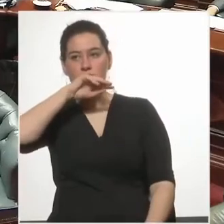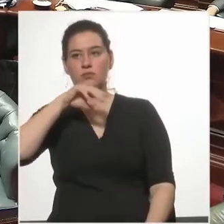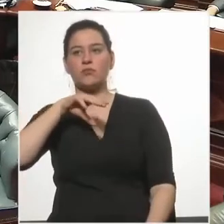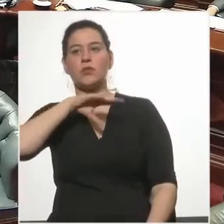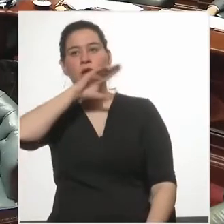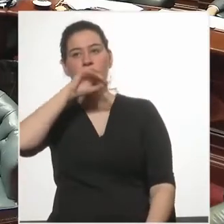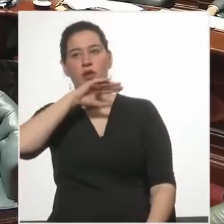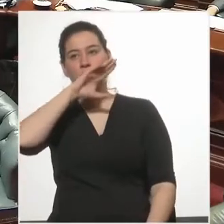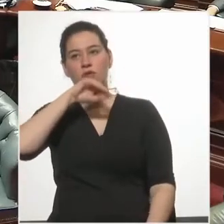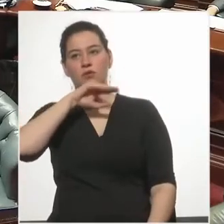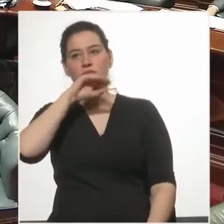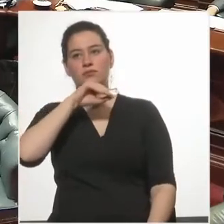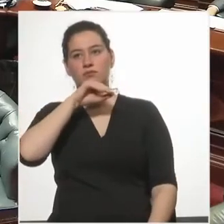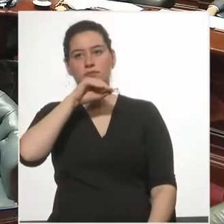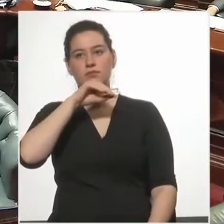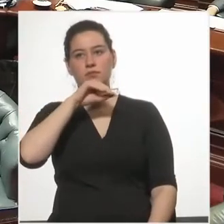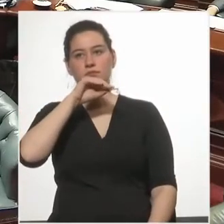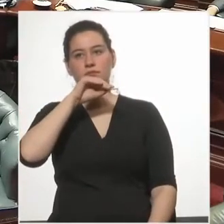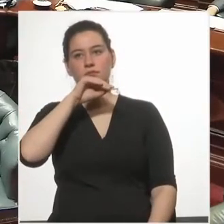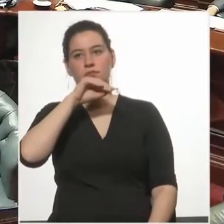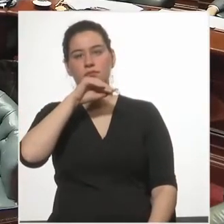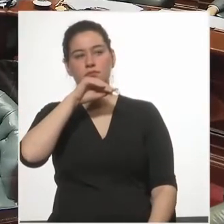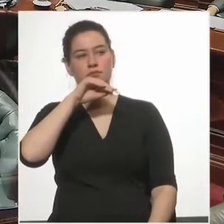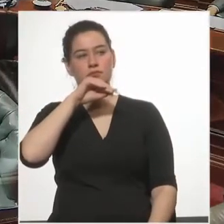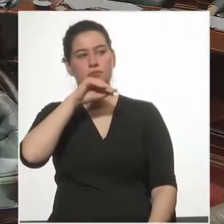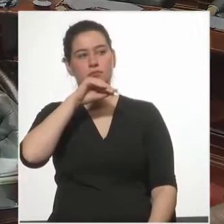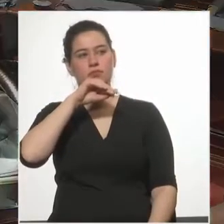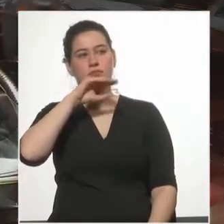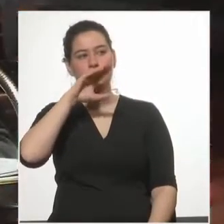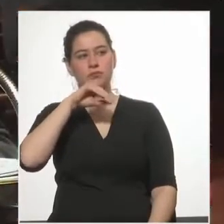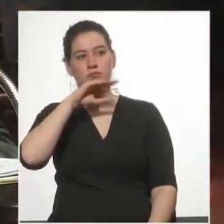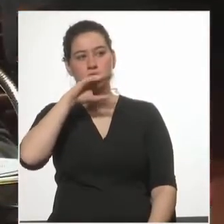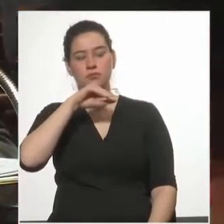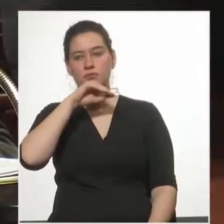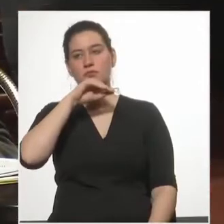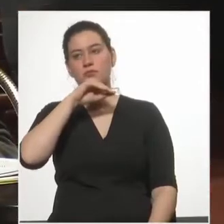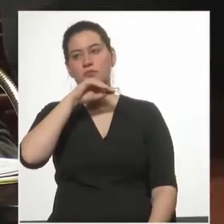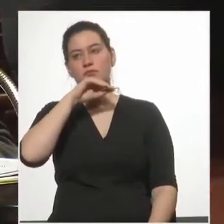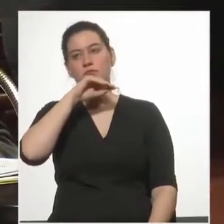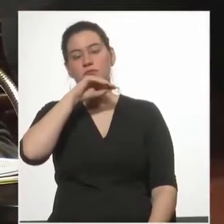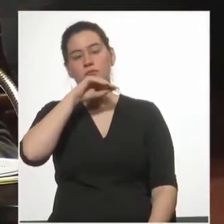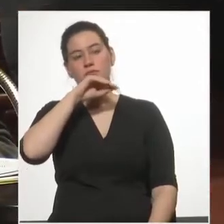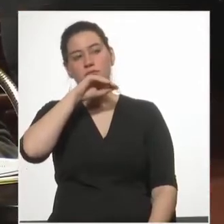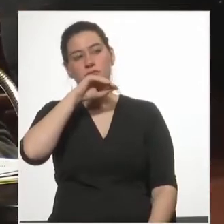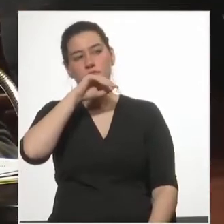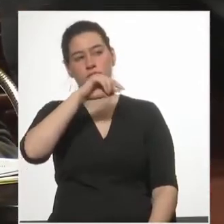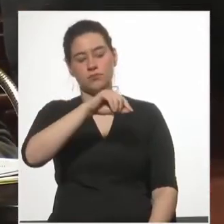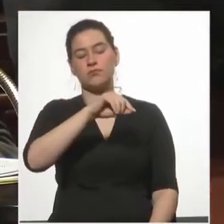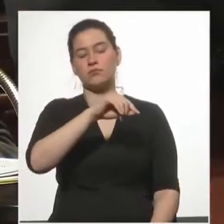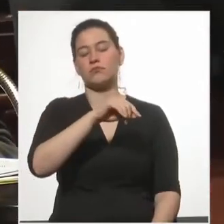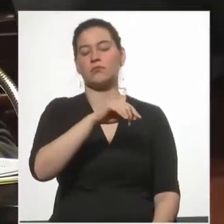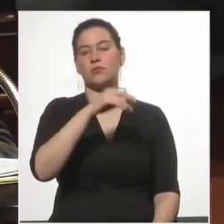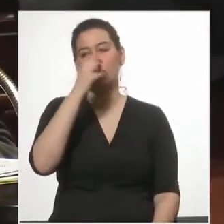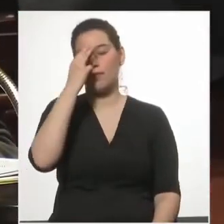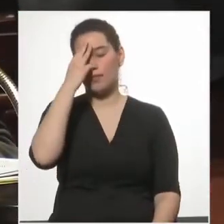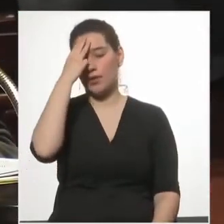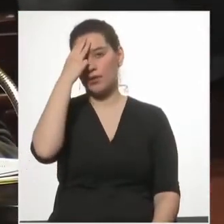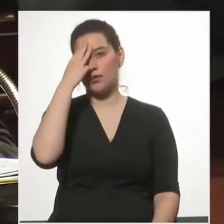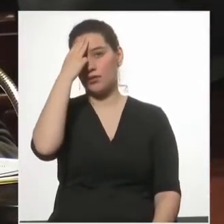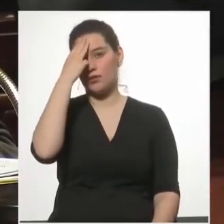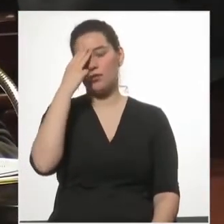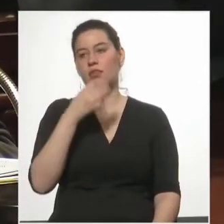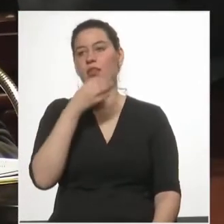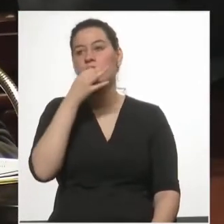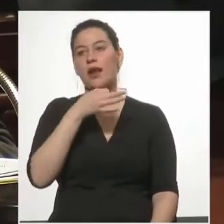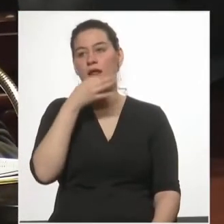no como se dijo acá que lo habían entregado por escrito, al entonces comandante en jefe, las nuevas